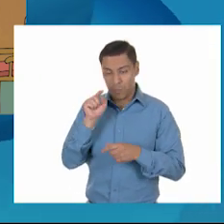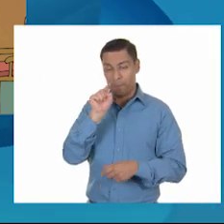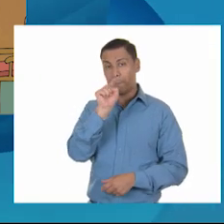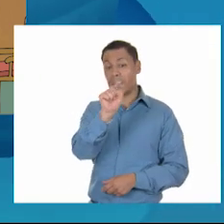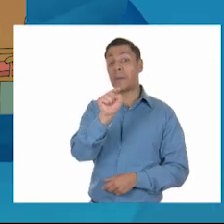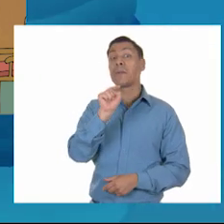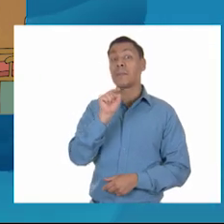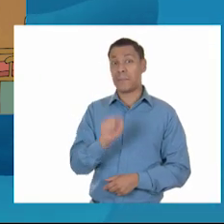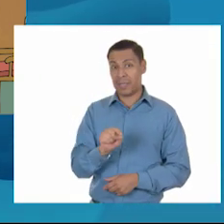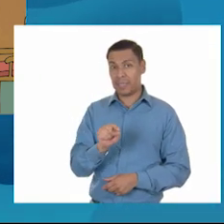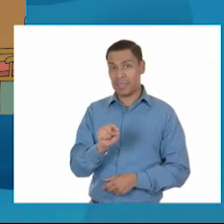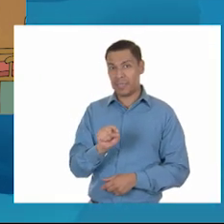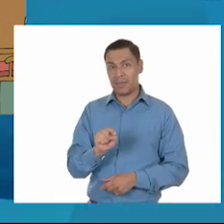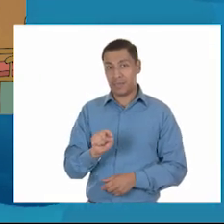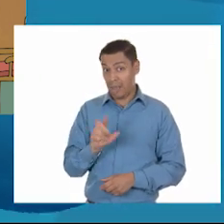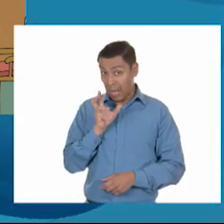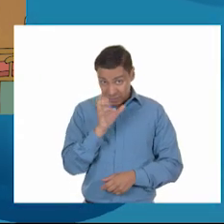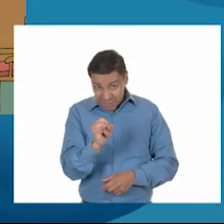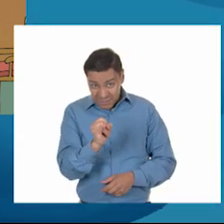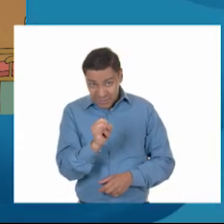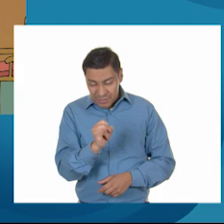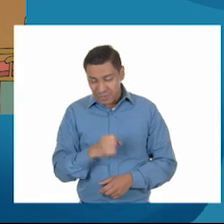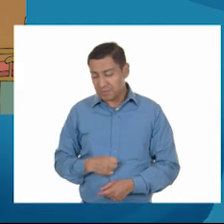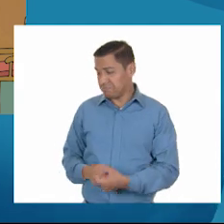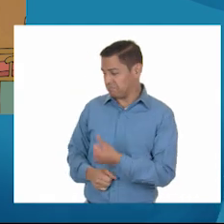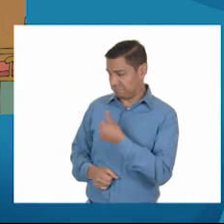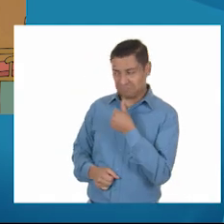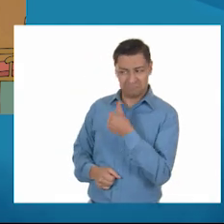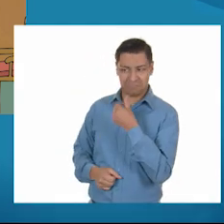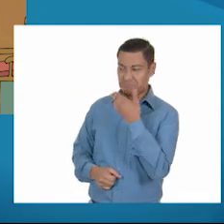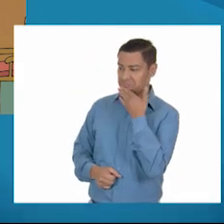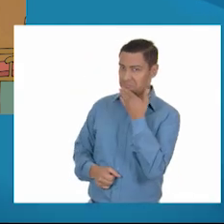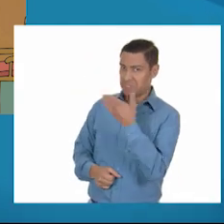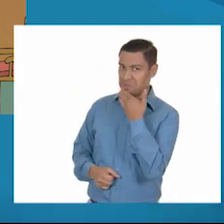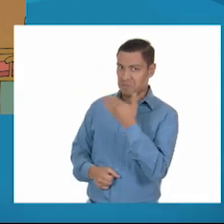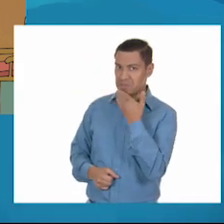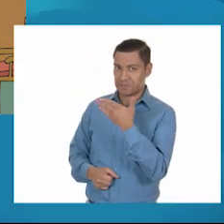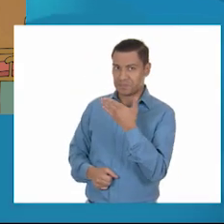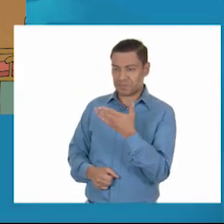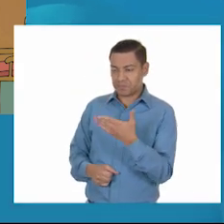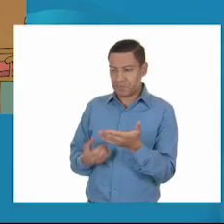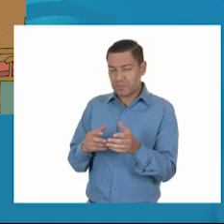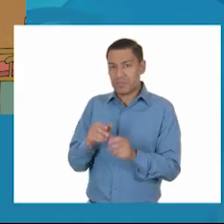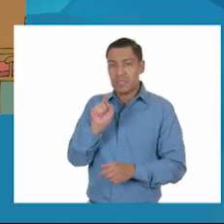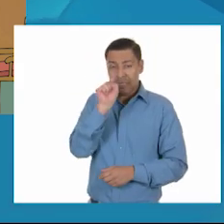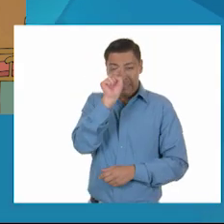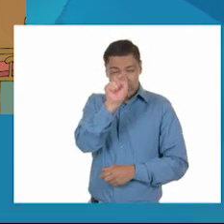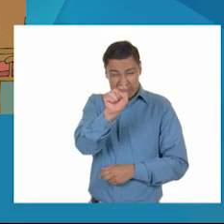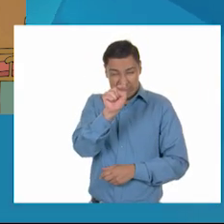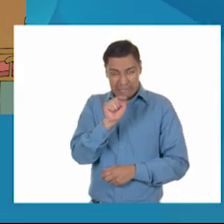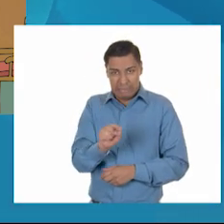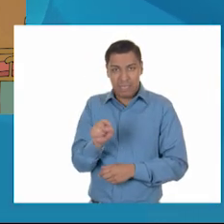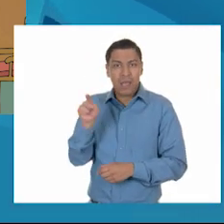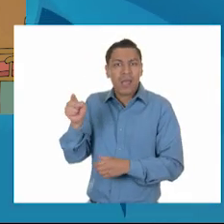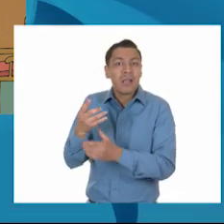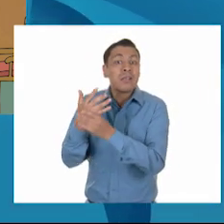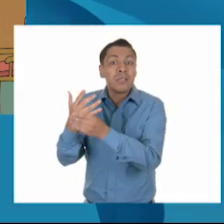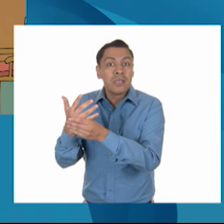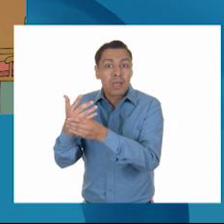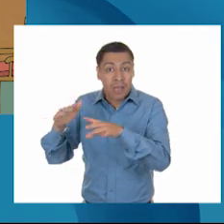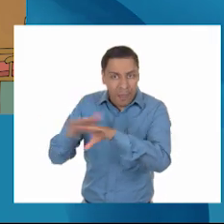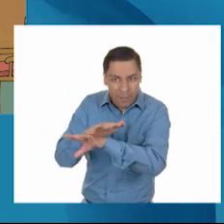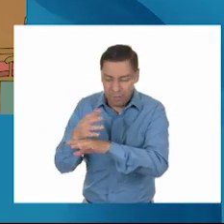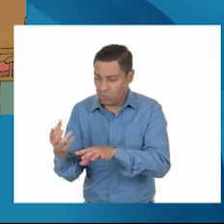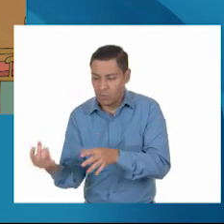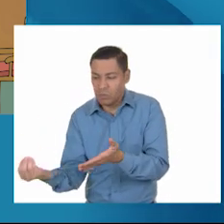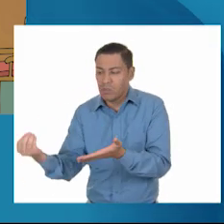Sí, muy bien, chamaco. En este discurso las palabras del otro se reproducen de manera literal. Bueno, voy